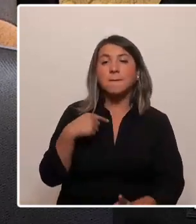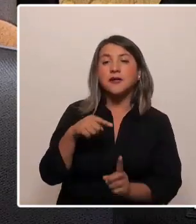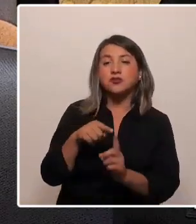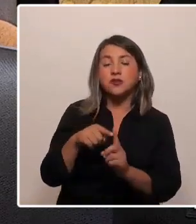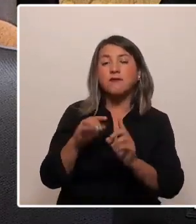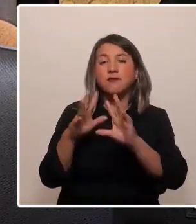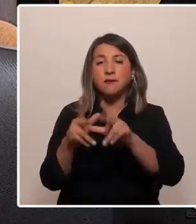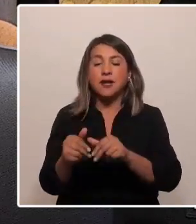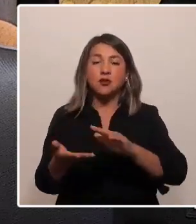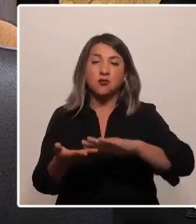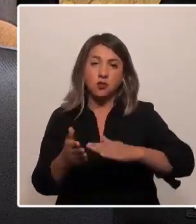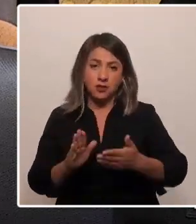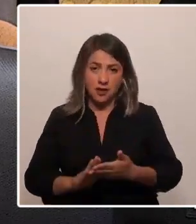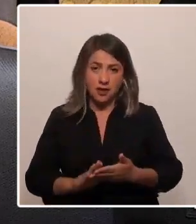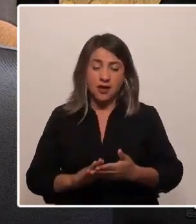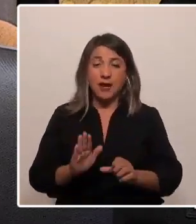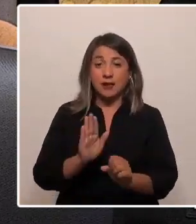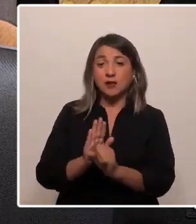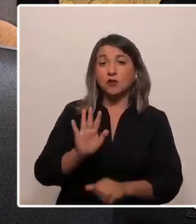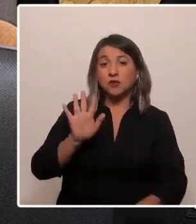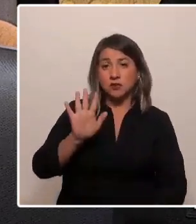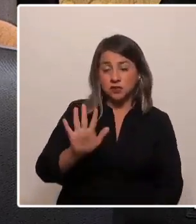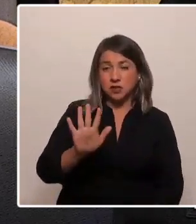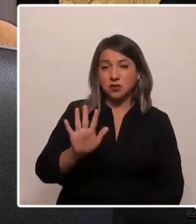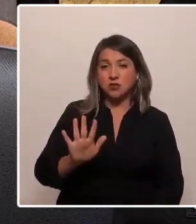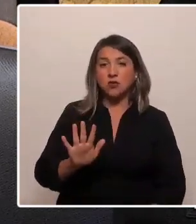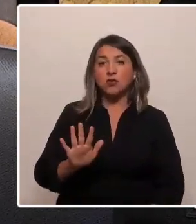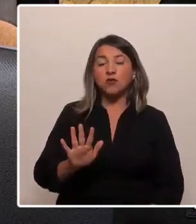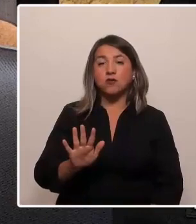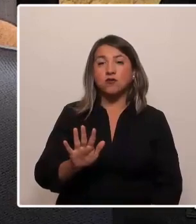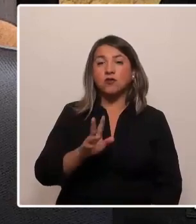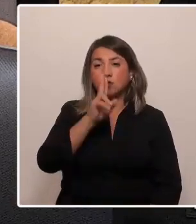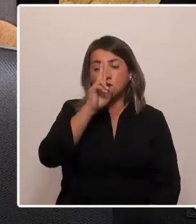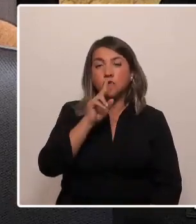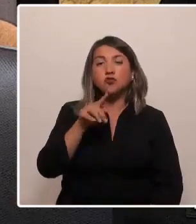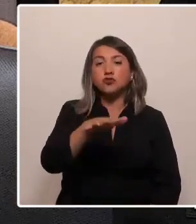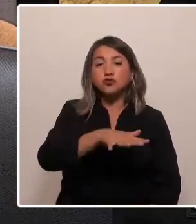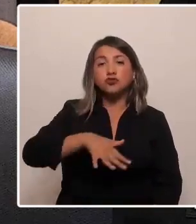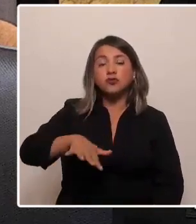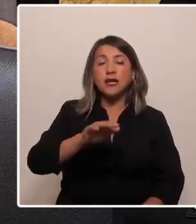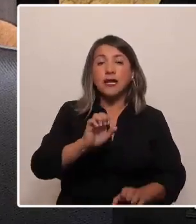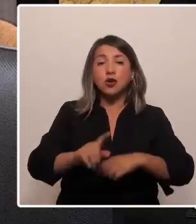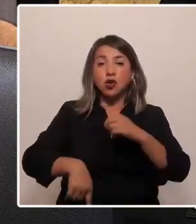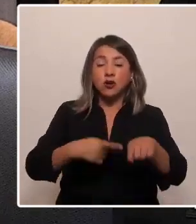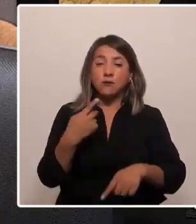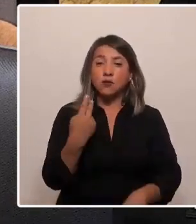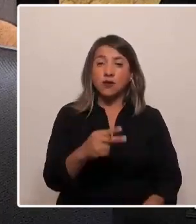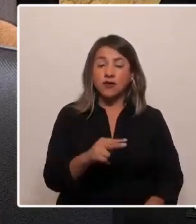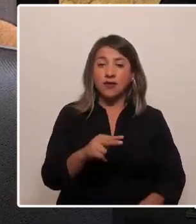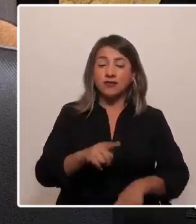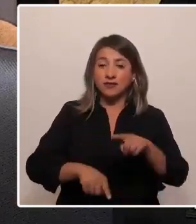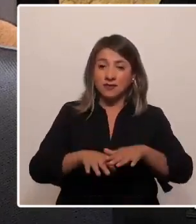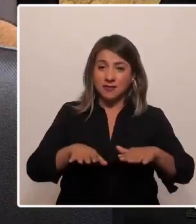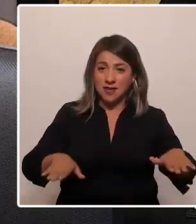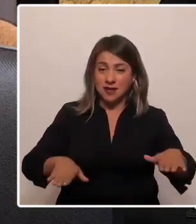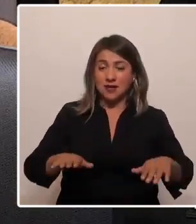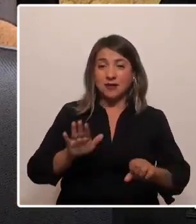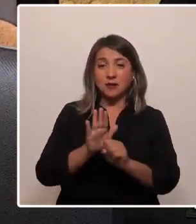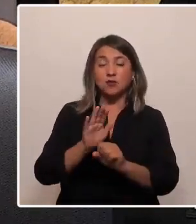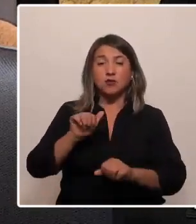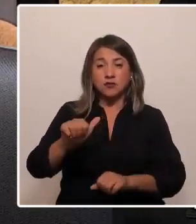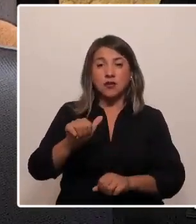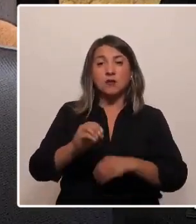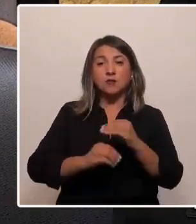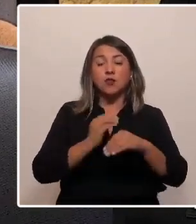familiar y comunitaria. El artículo 5 sobre la función social y ecológica de la propiedad del suelo, el artículo 6 sobre la